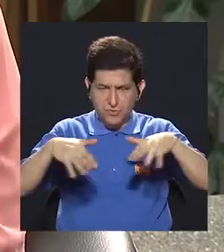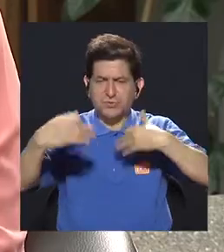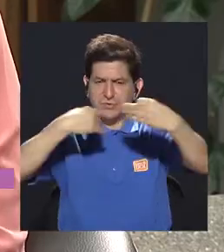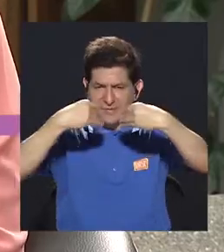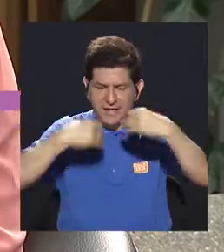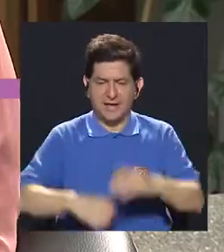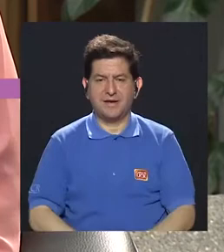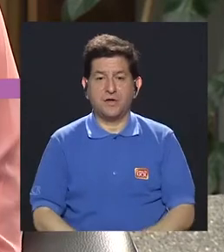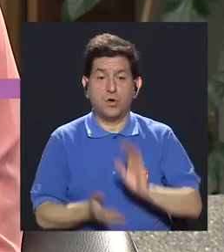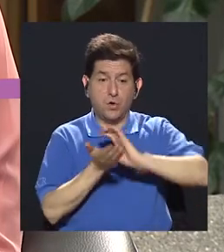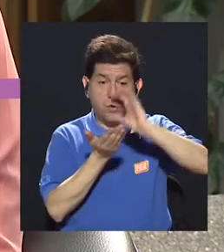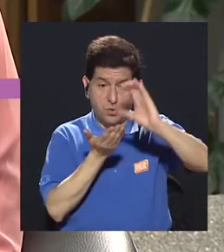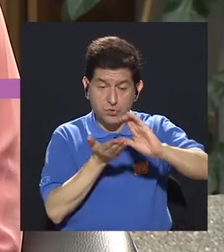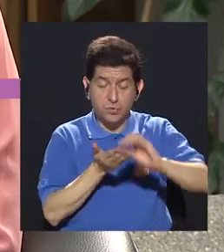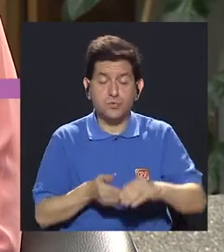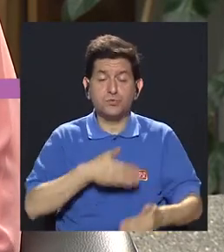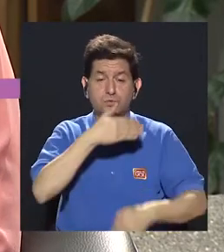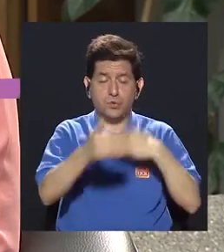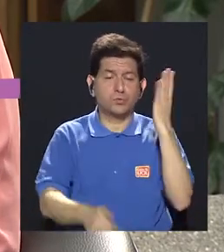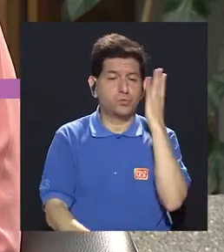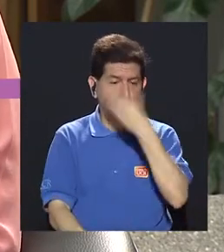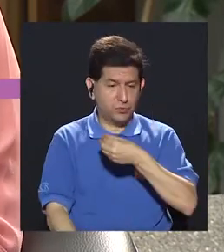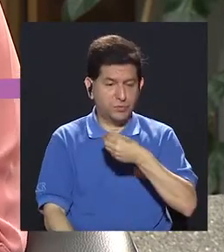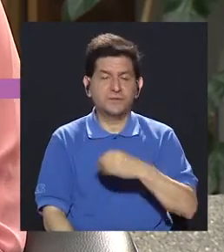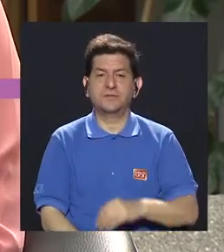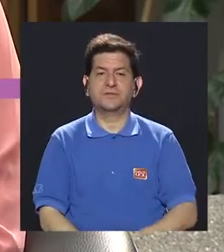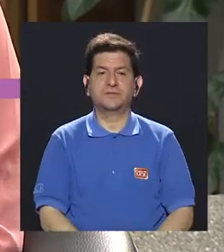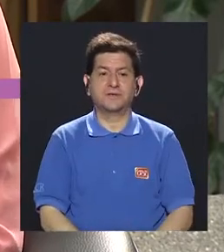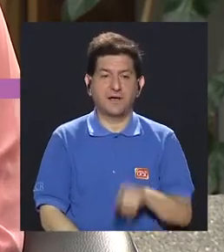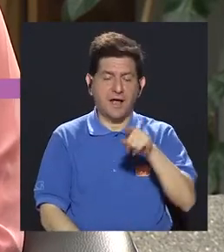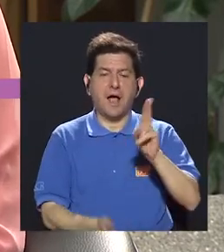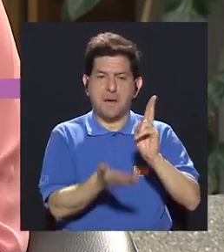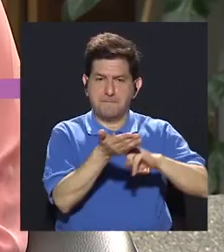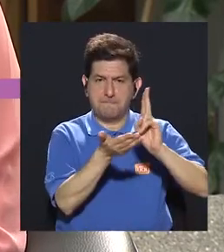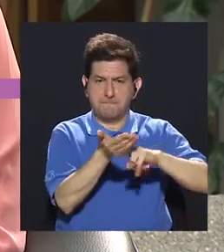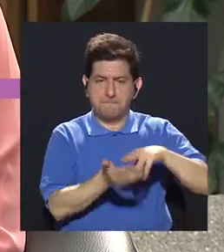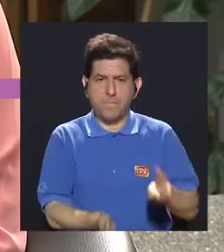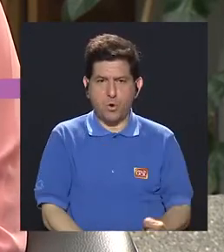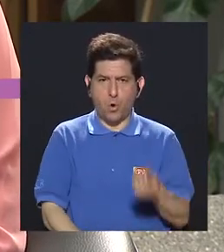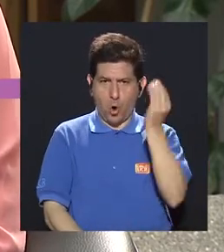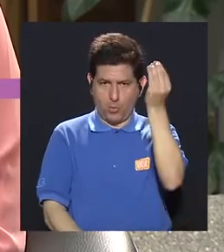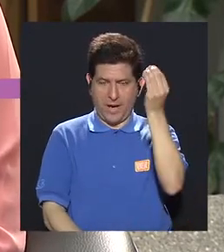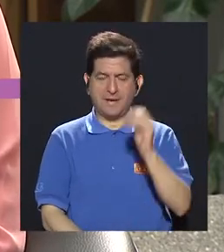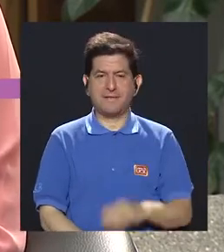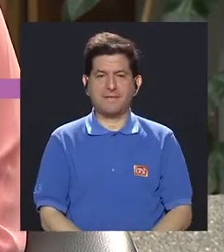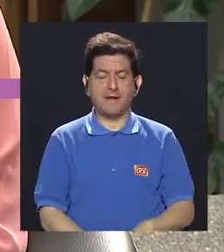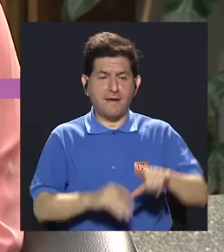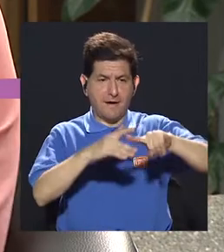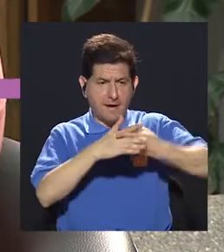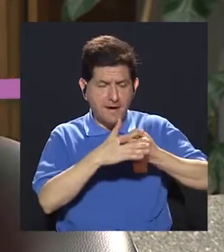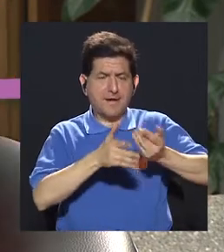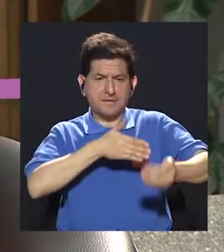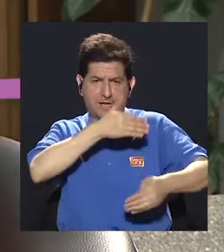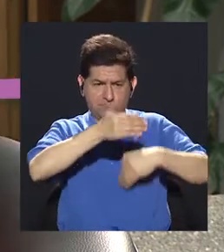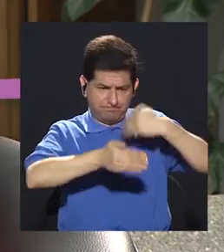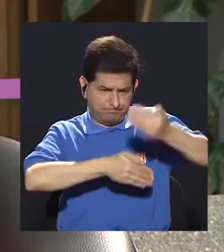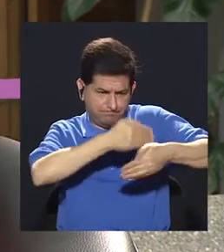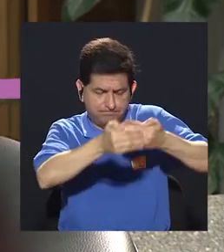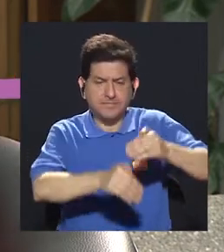Sí, los cursos es un proceso muy lindo en el cual se matriculan los jóvenes, ¿verdad? Y inician